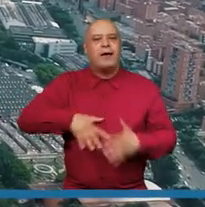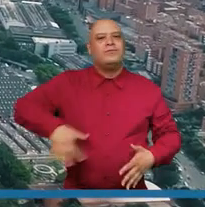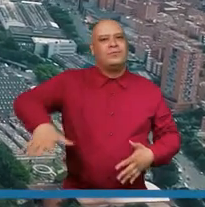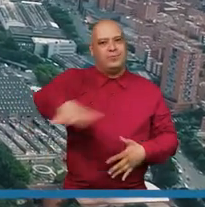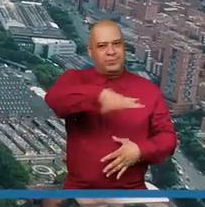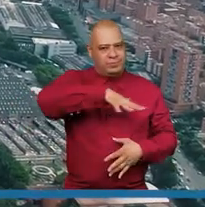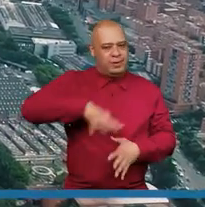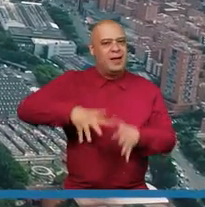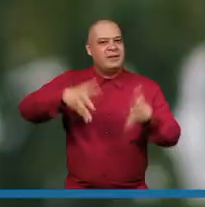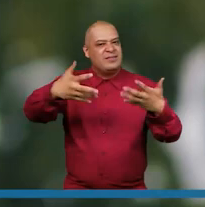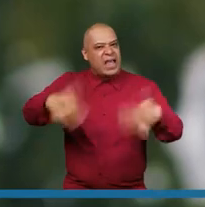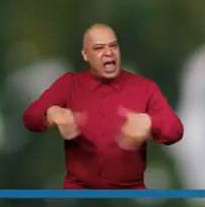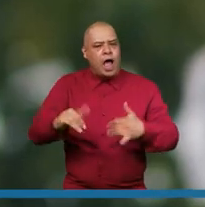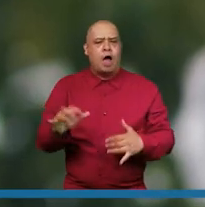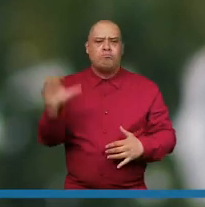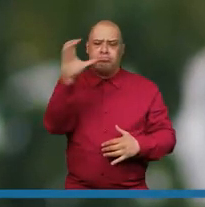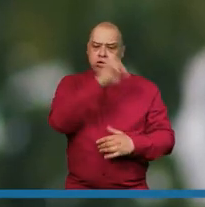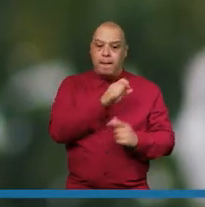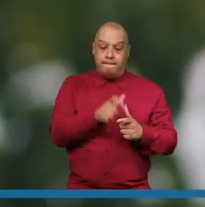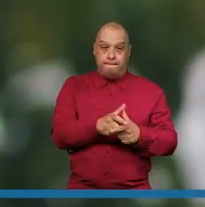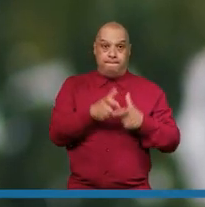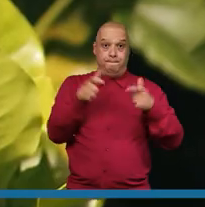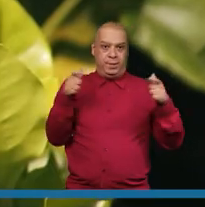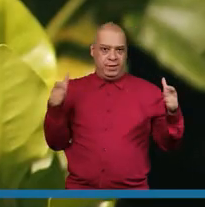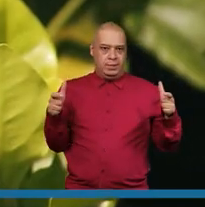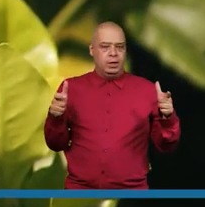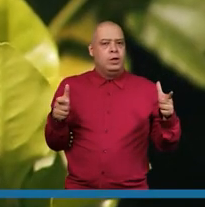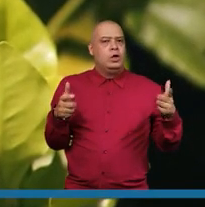cada uno de esos municipios, donde ya cada vez